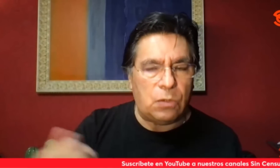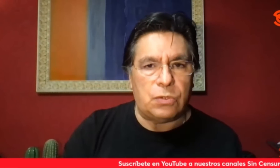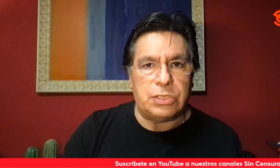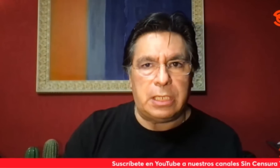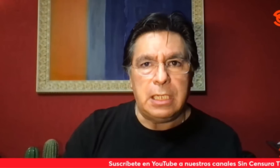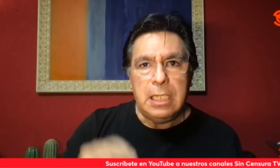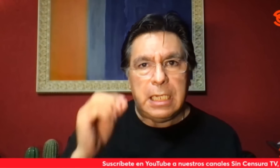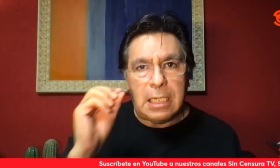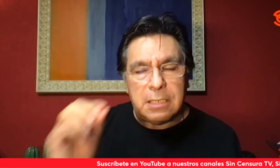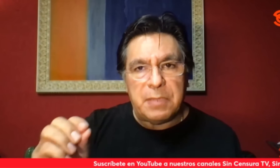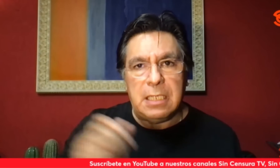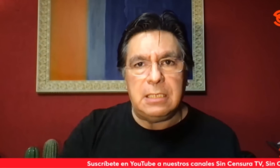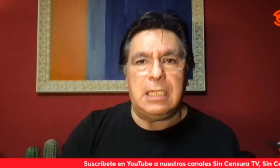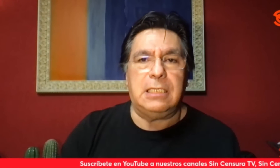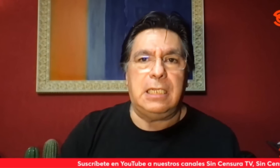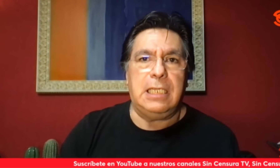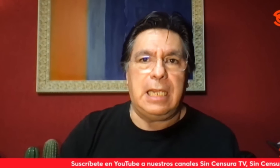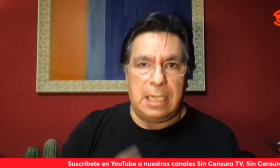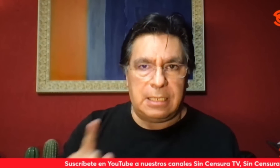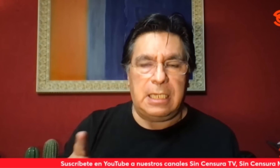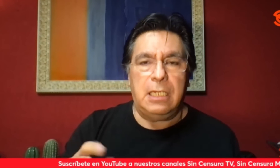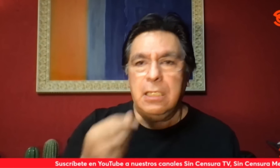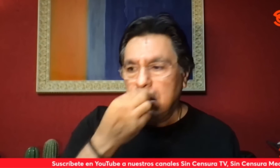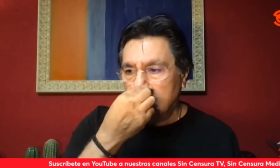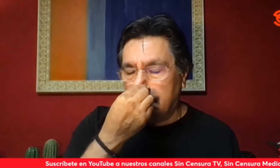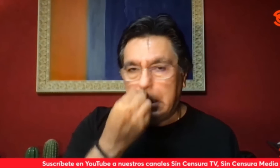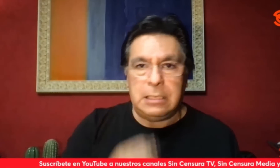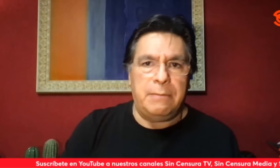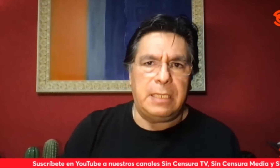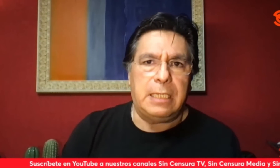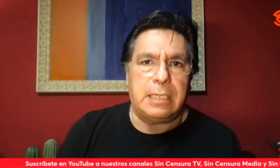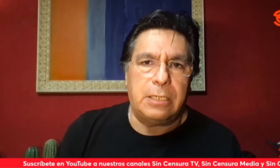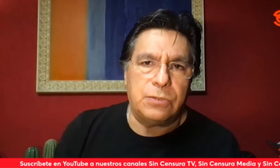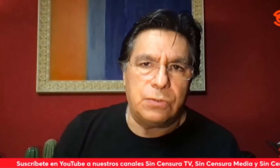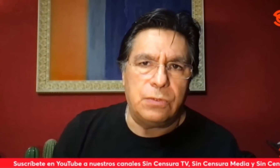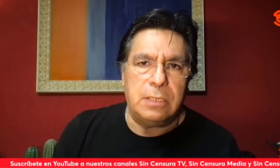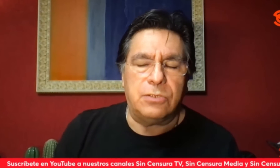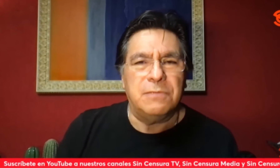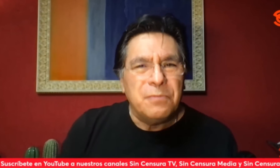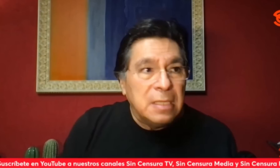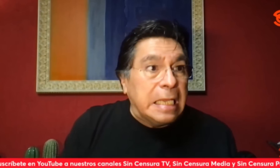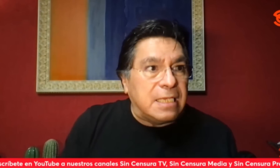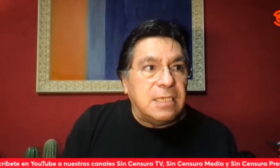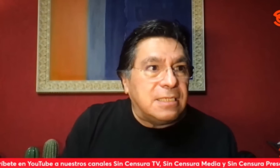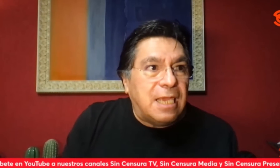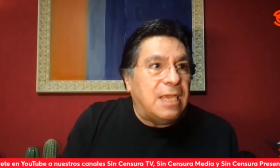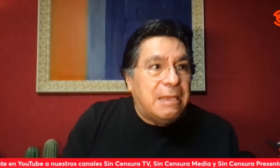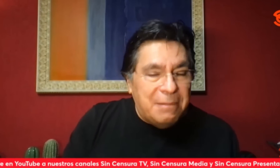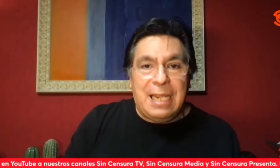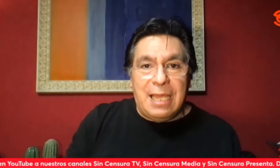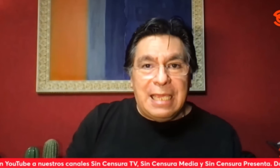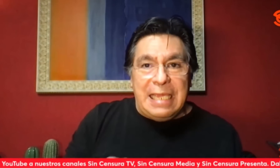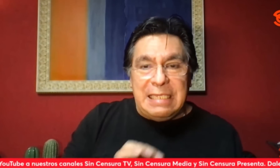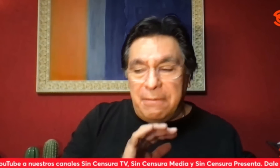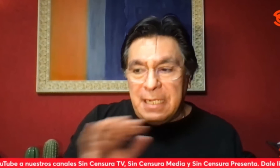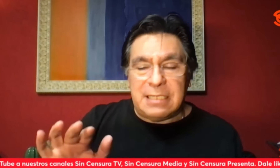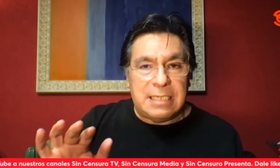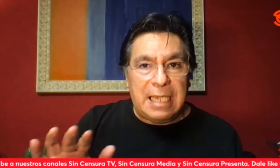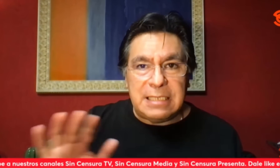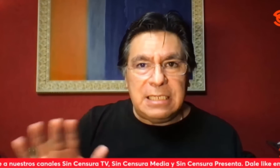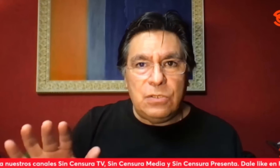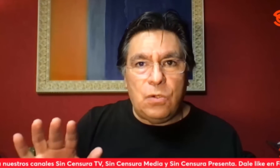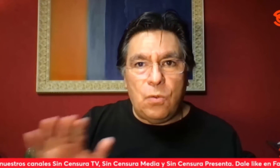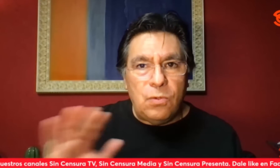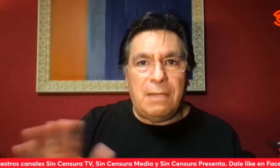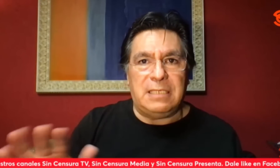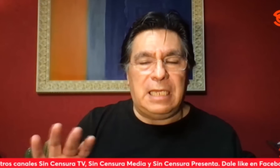que les dieran a conocer el expediente que tenía la DEA sobre el tema de Guerreros Unidos. Así es que, mira, de veras